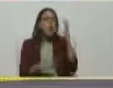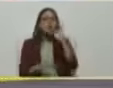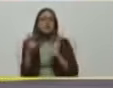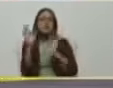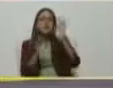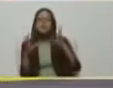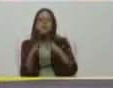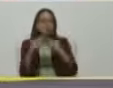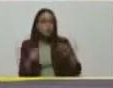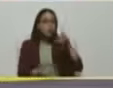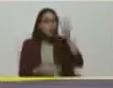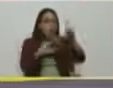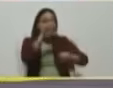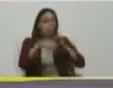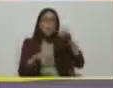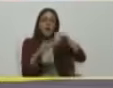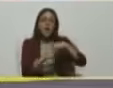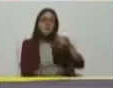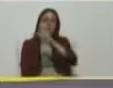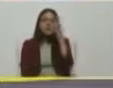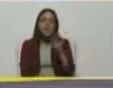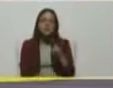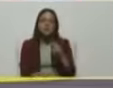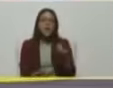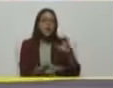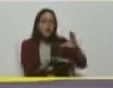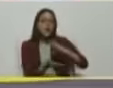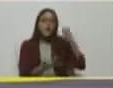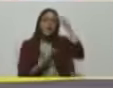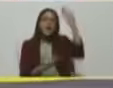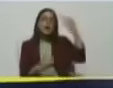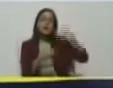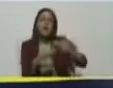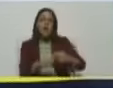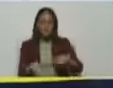todo lo que aquí necesitaba el país. Hoy